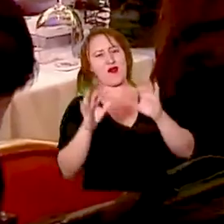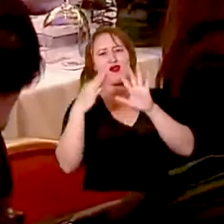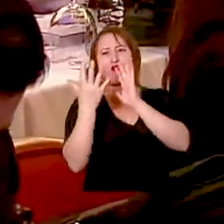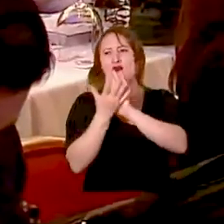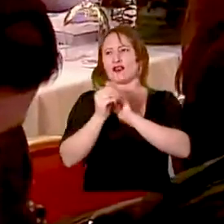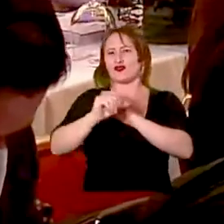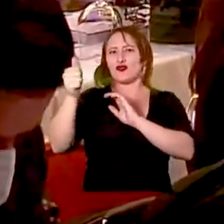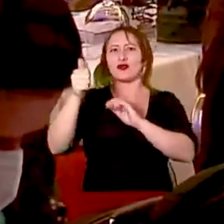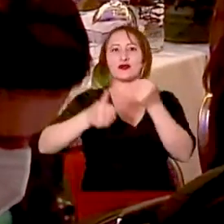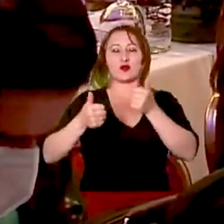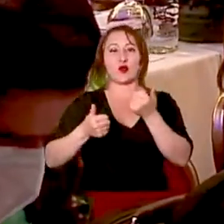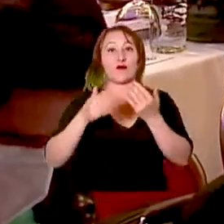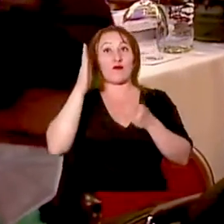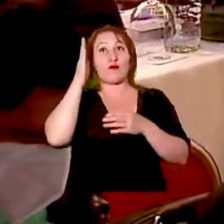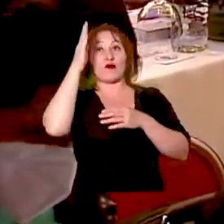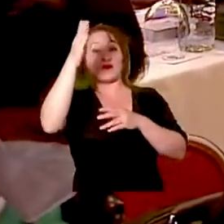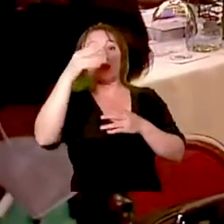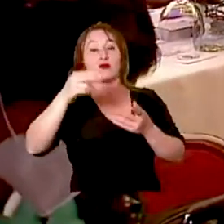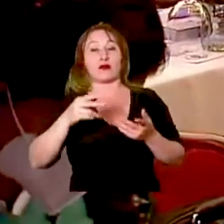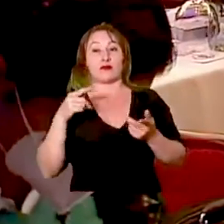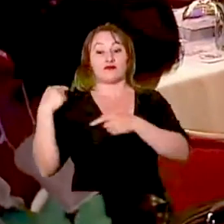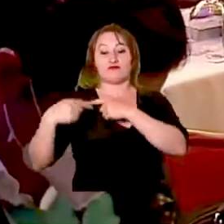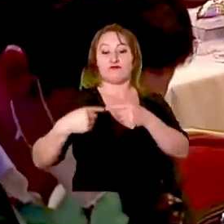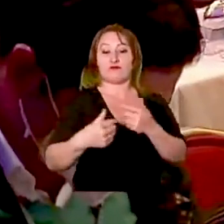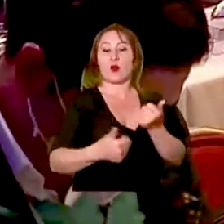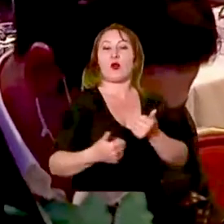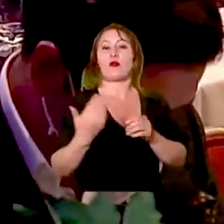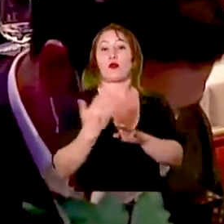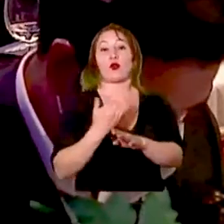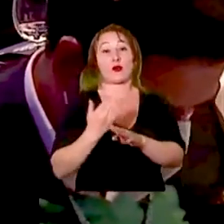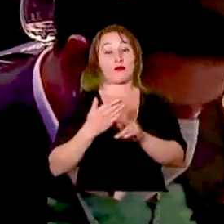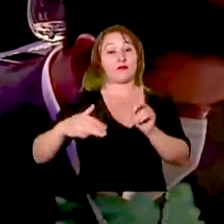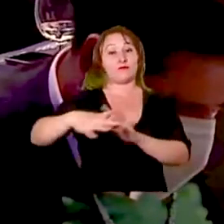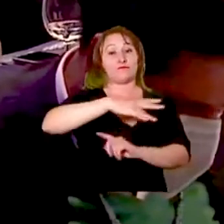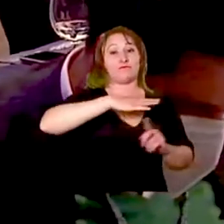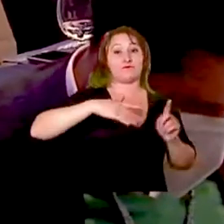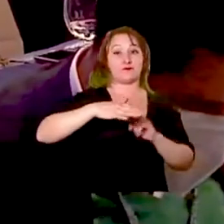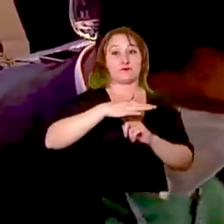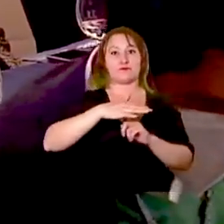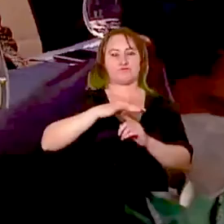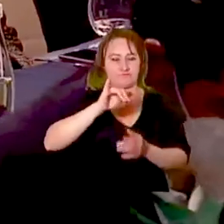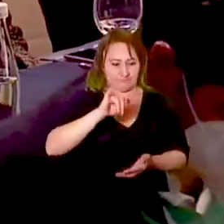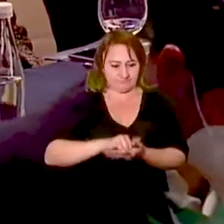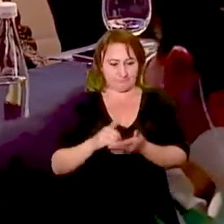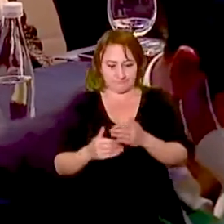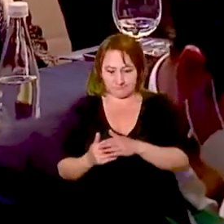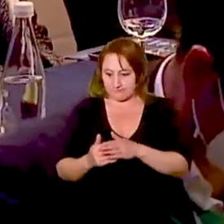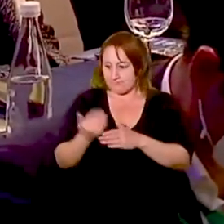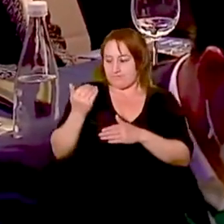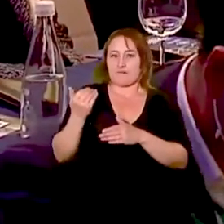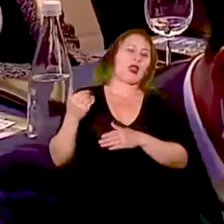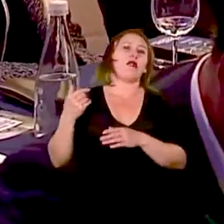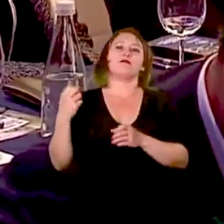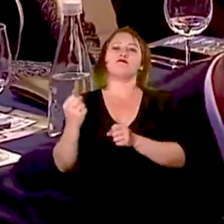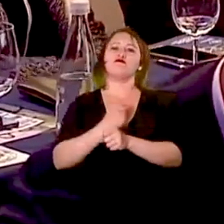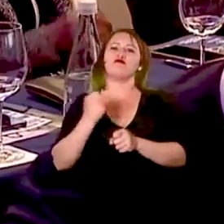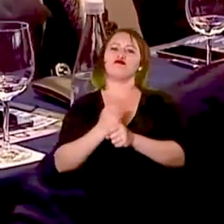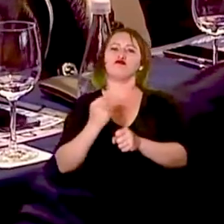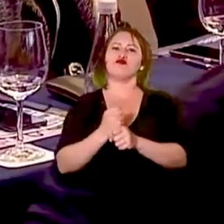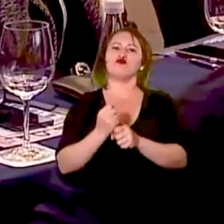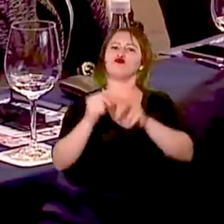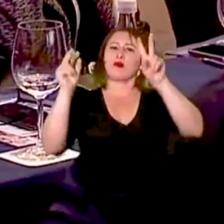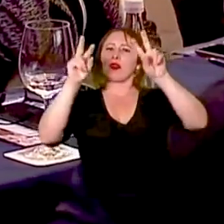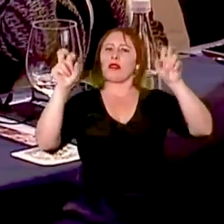futuro de nuestras generaciones, como es la problemática ambiental. Y por eso desde el primer momento estamos trabajando en